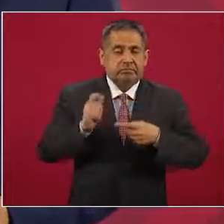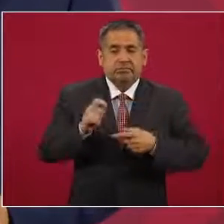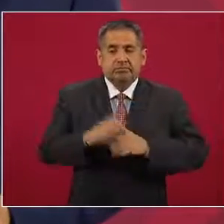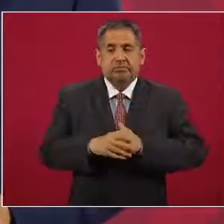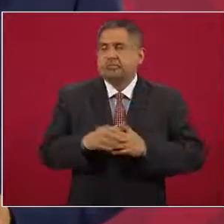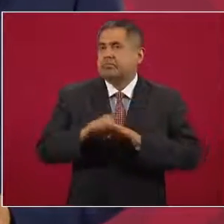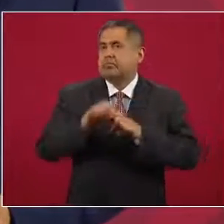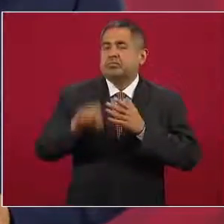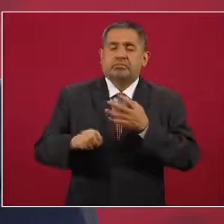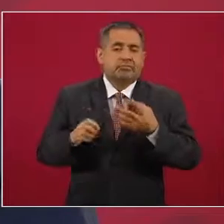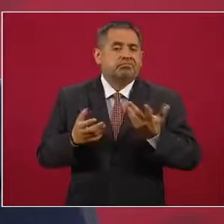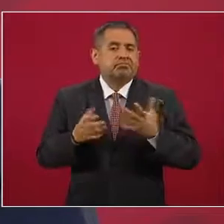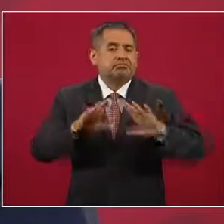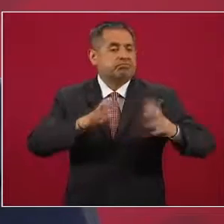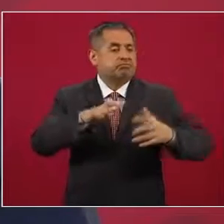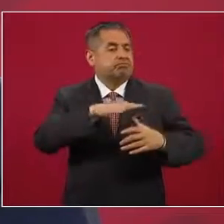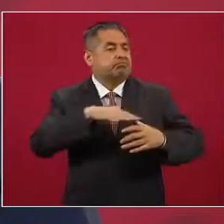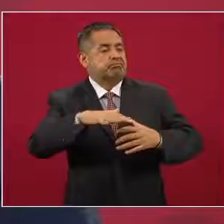el sector